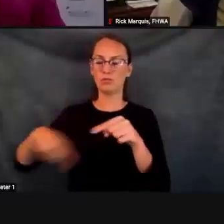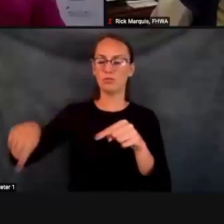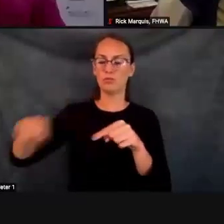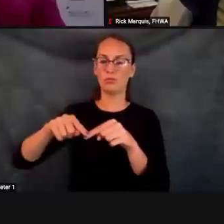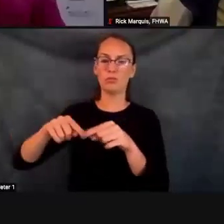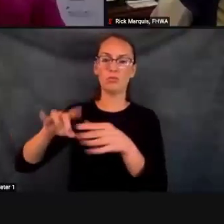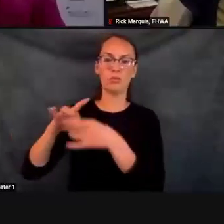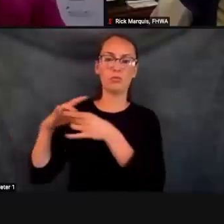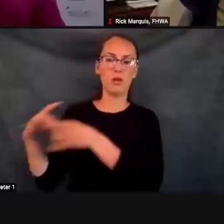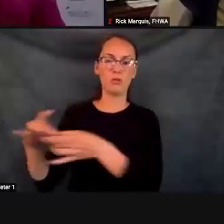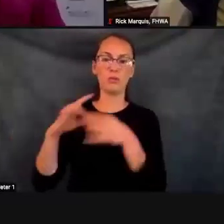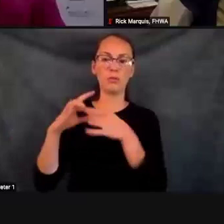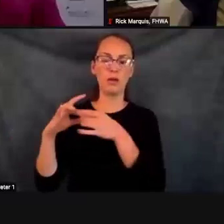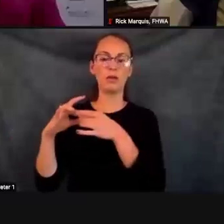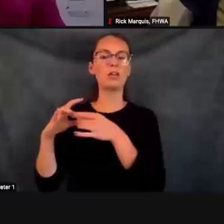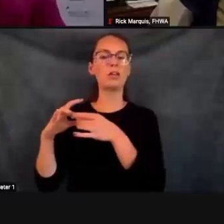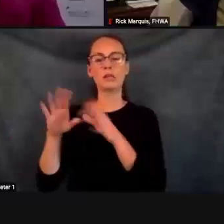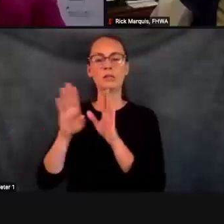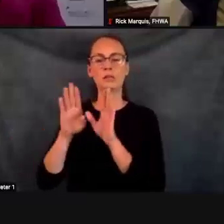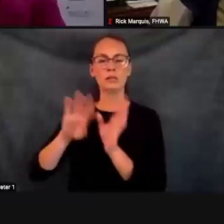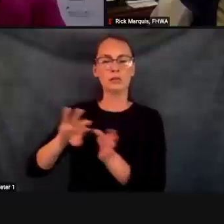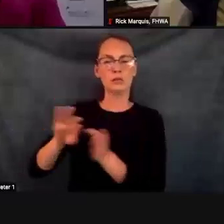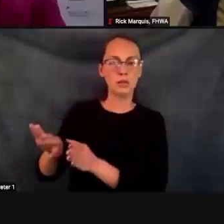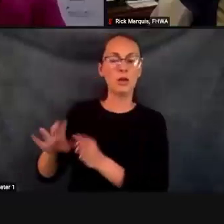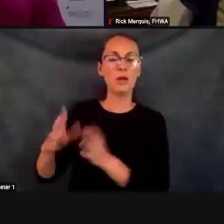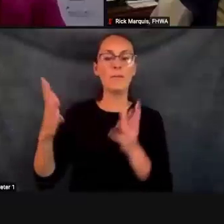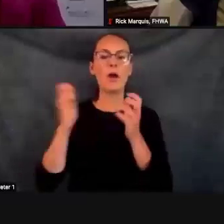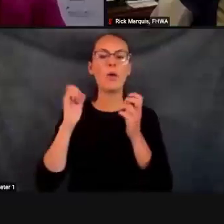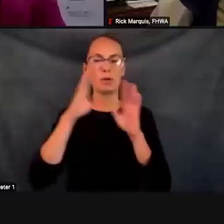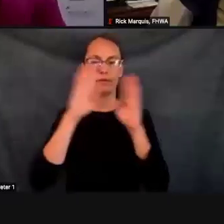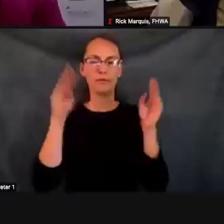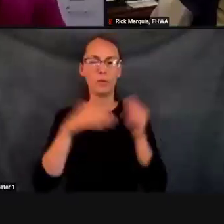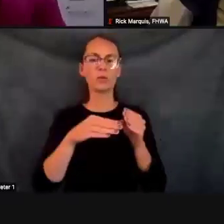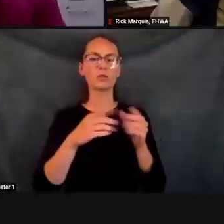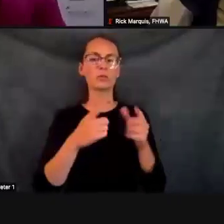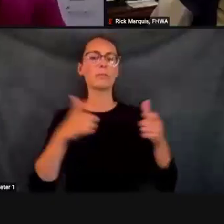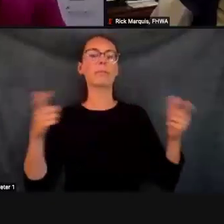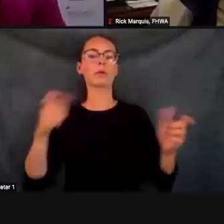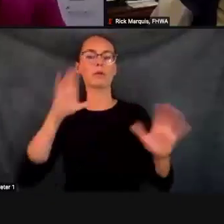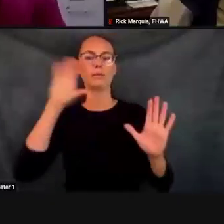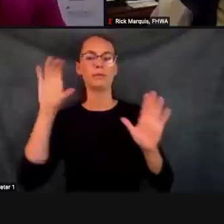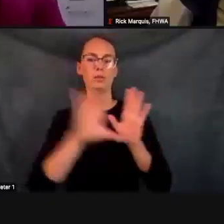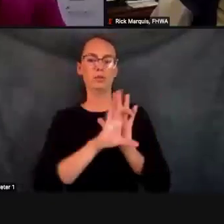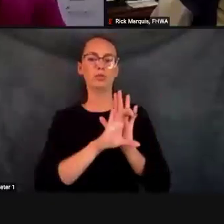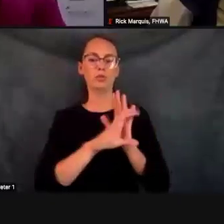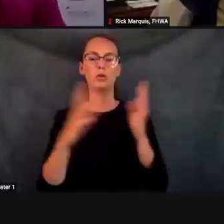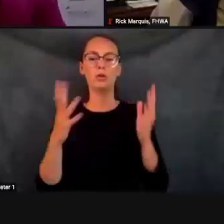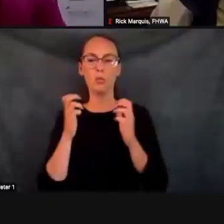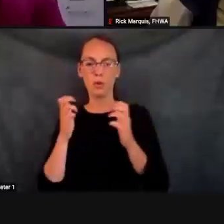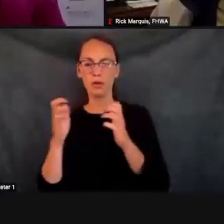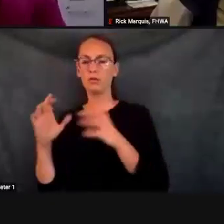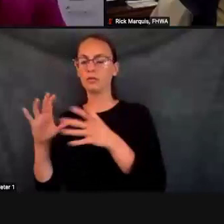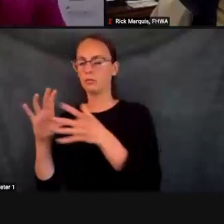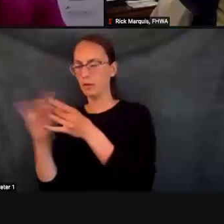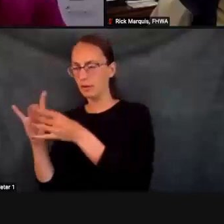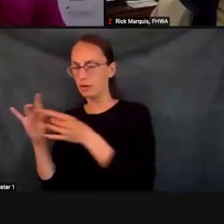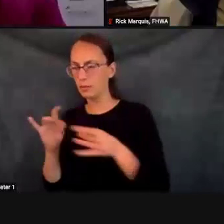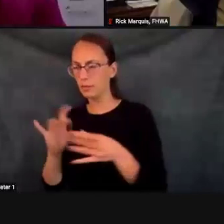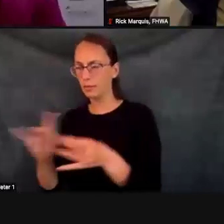al lado de la escuela Martin Luther King. Yo quiero enfocarme en la perspectiva general.